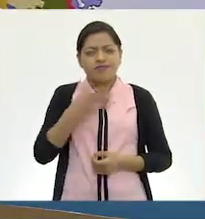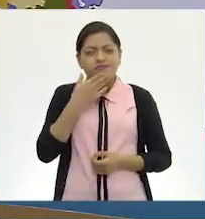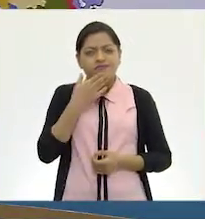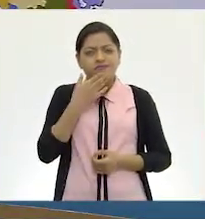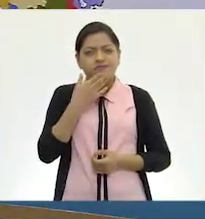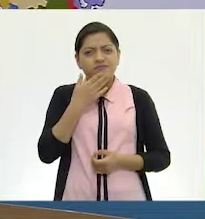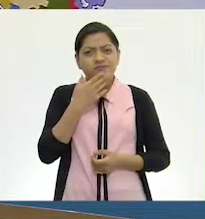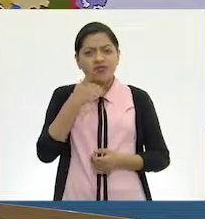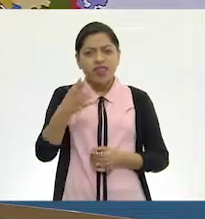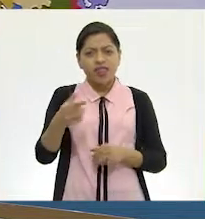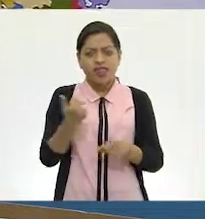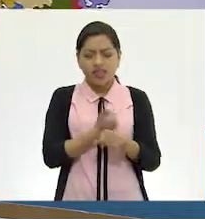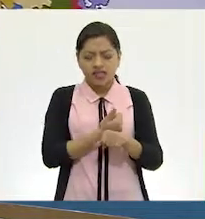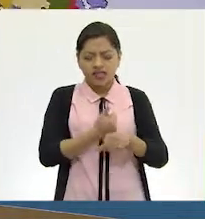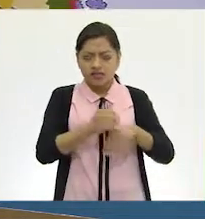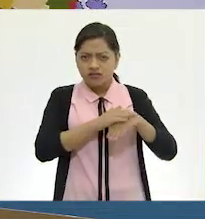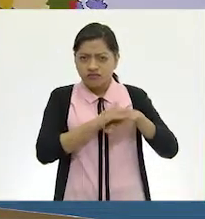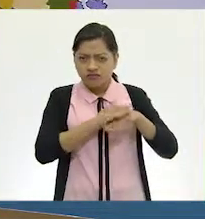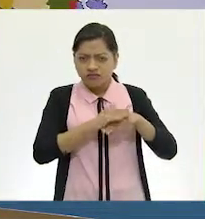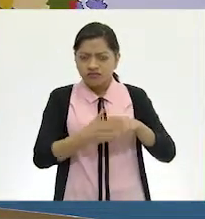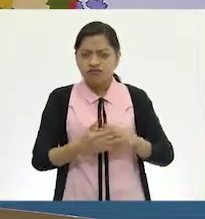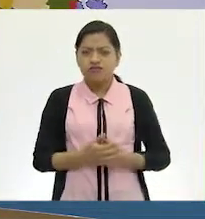¿Está boleando los zapatos? ¿Está barriendo?